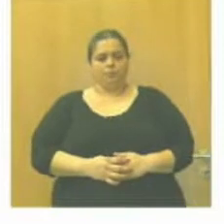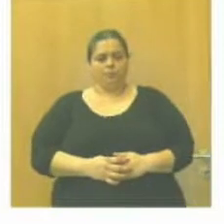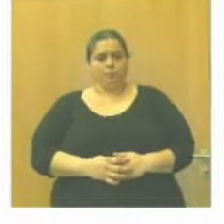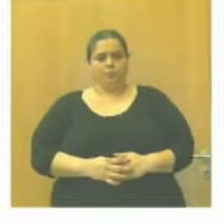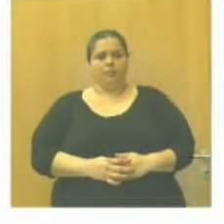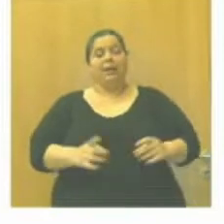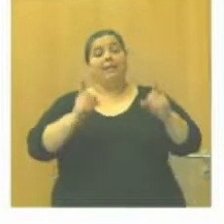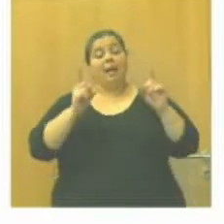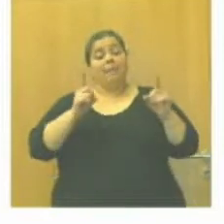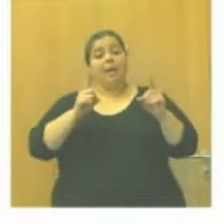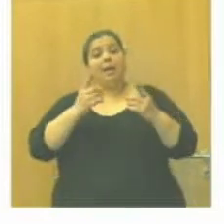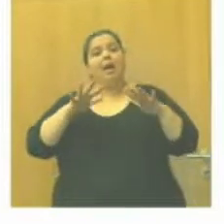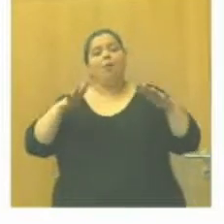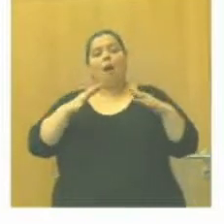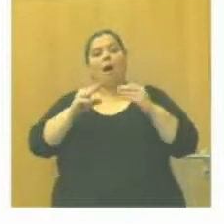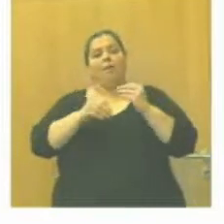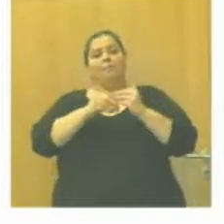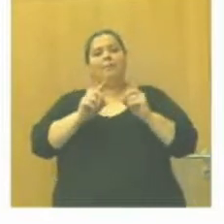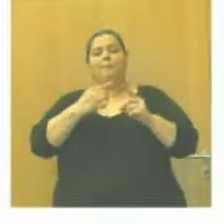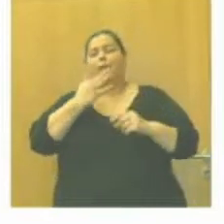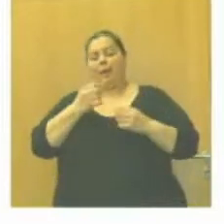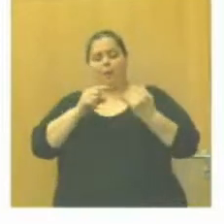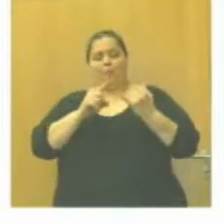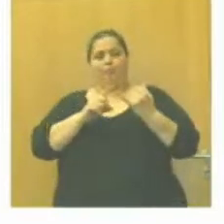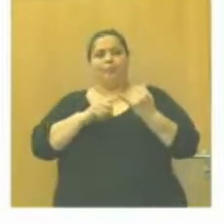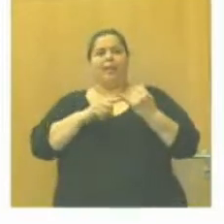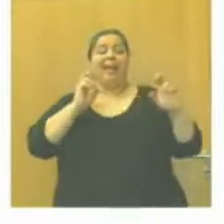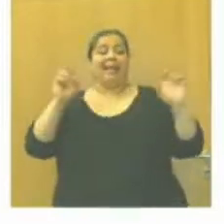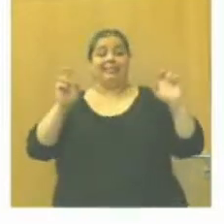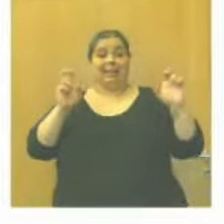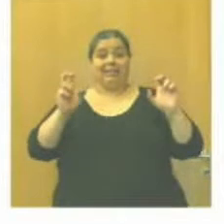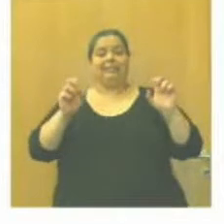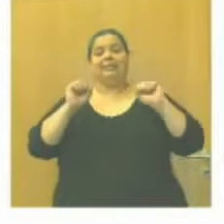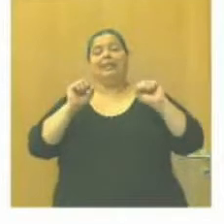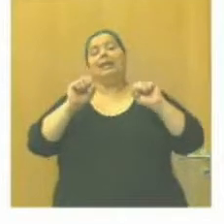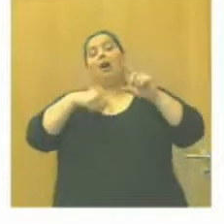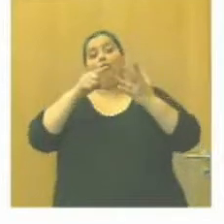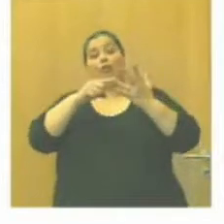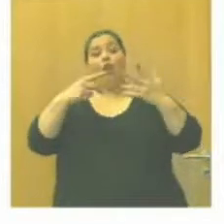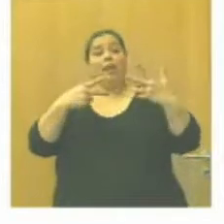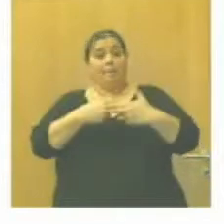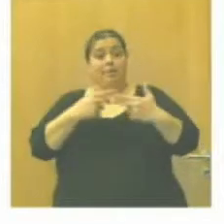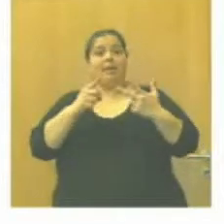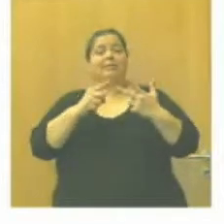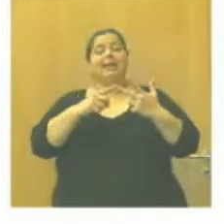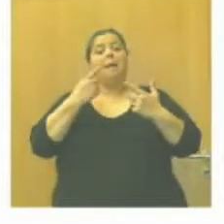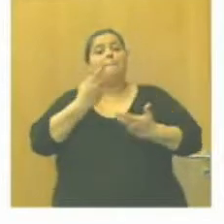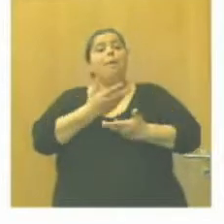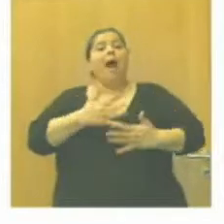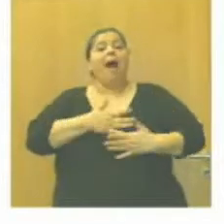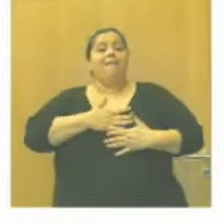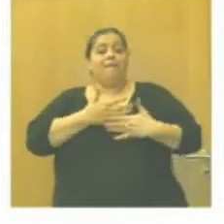Los componentes eran la gestión del estrés, la aplicación de los límites, la muestra de afecto y las